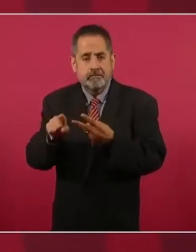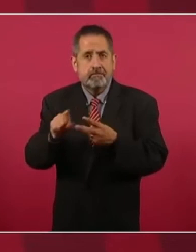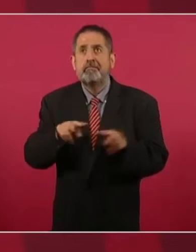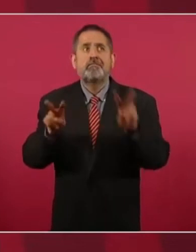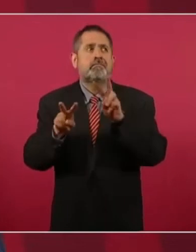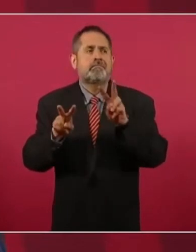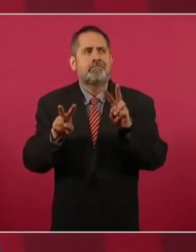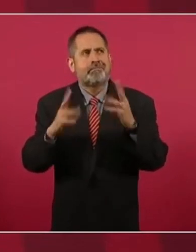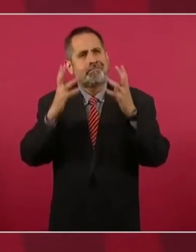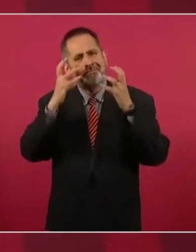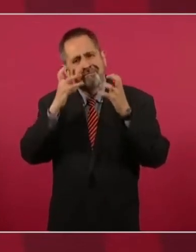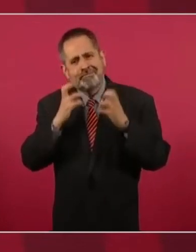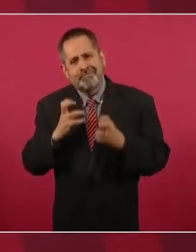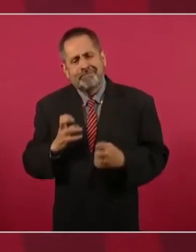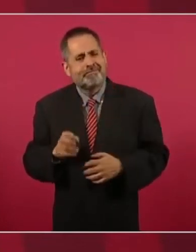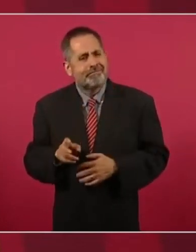tristeza.